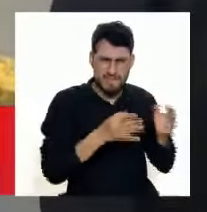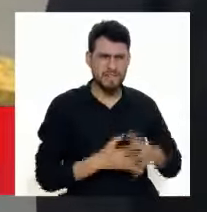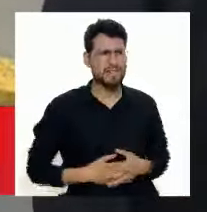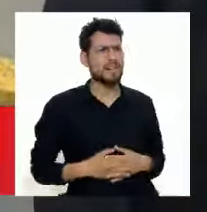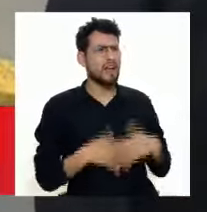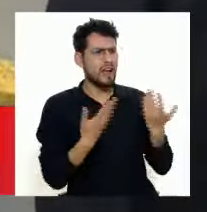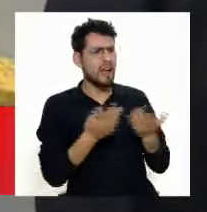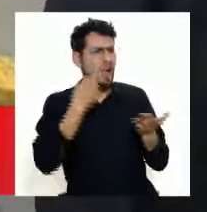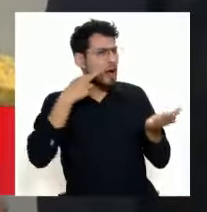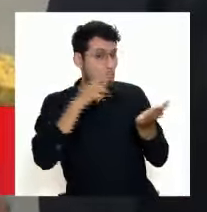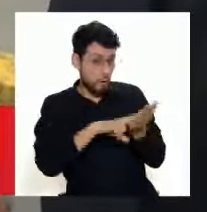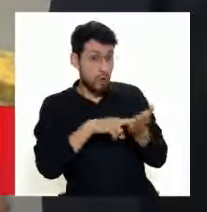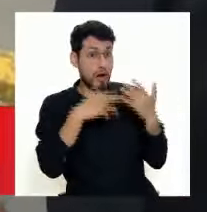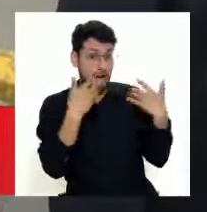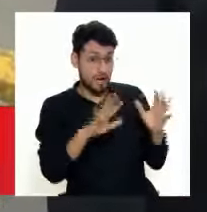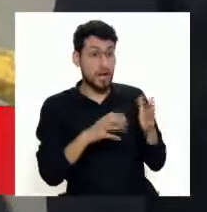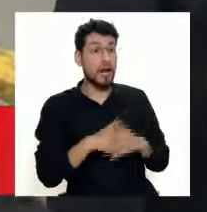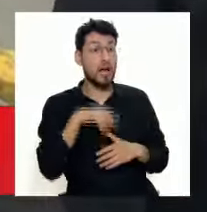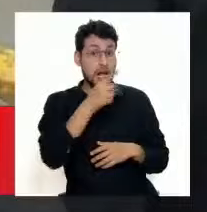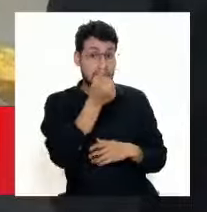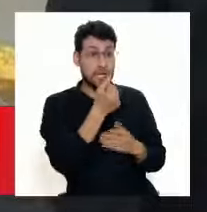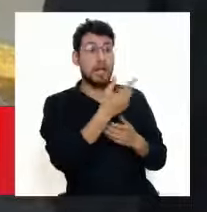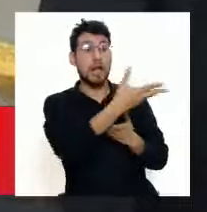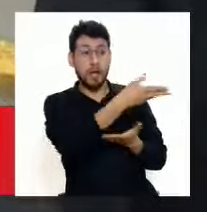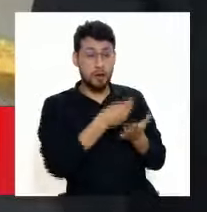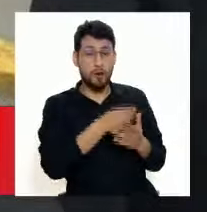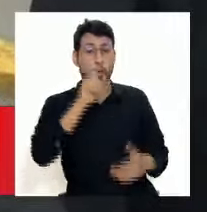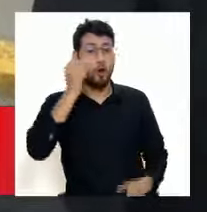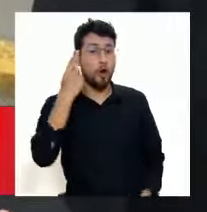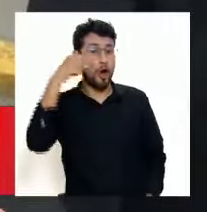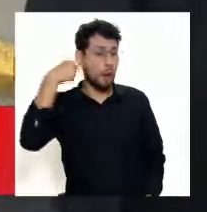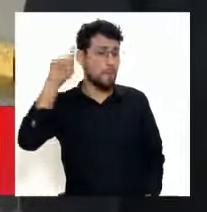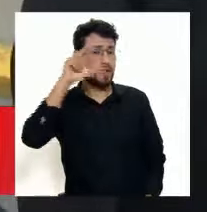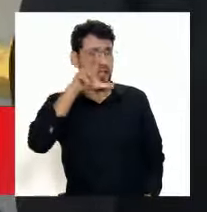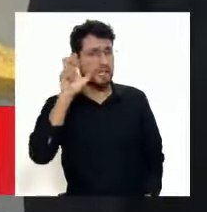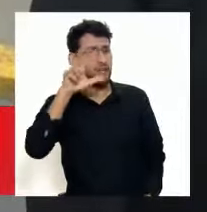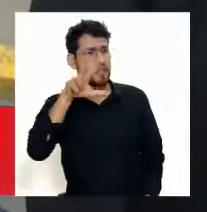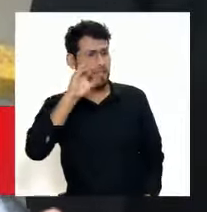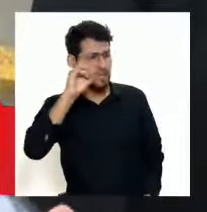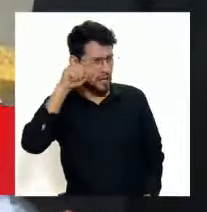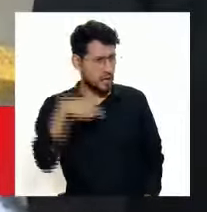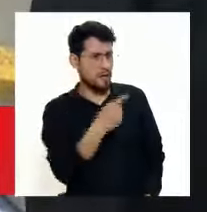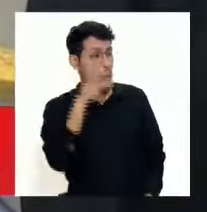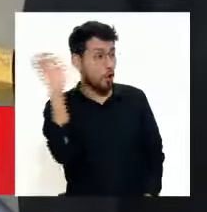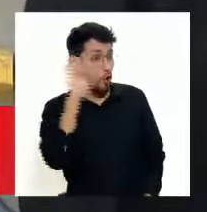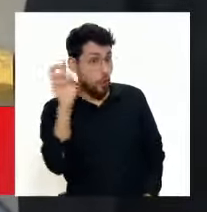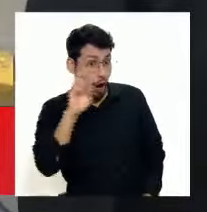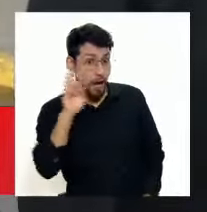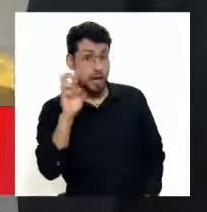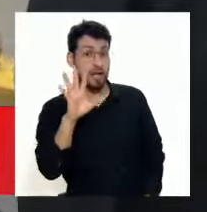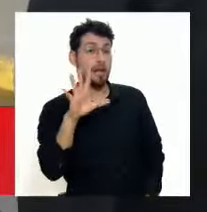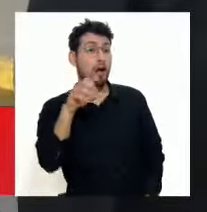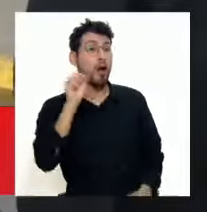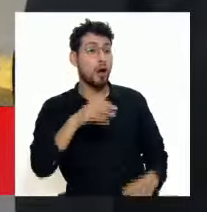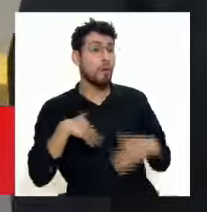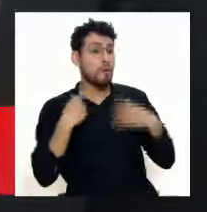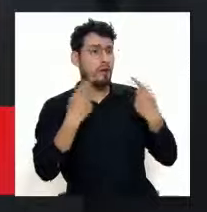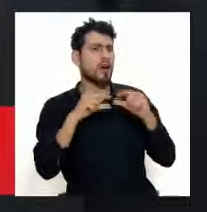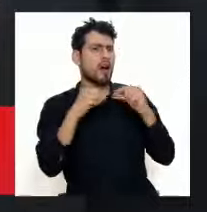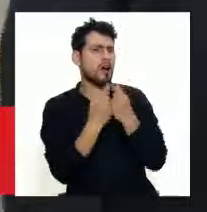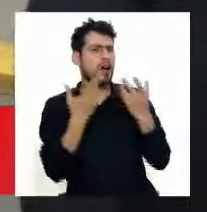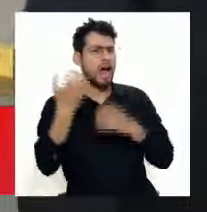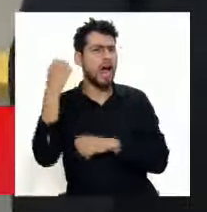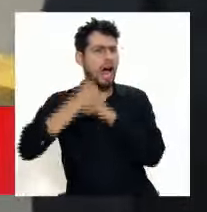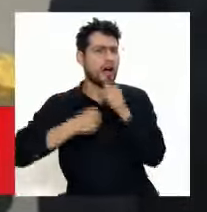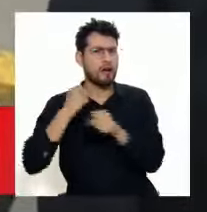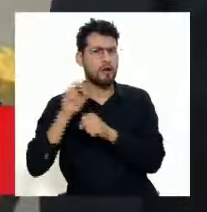Ha reconocido haber recibido 11 millones 330 mil dólares para las campañas del